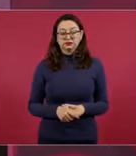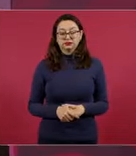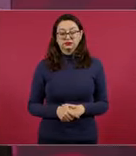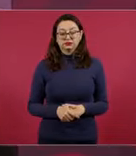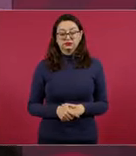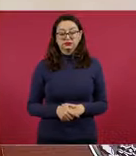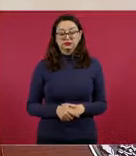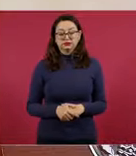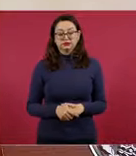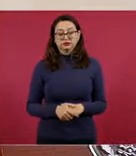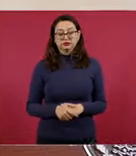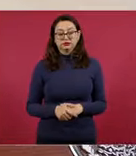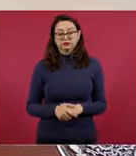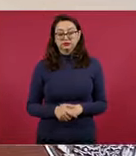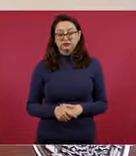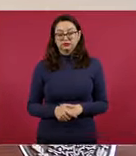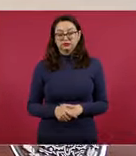por esas